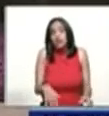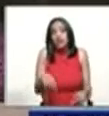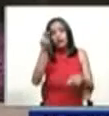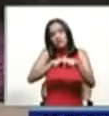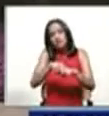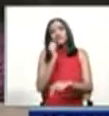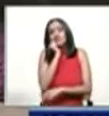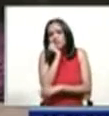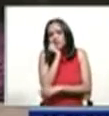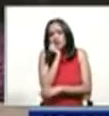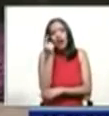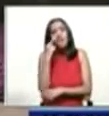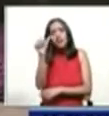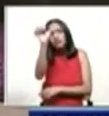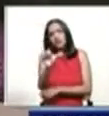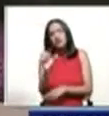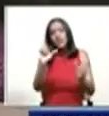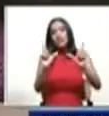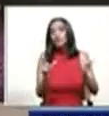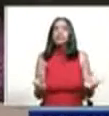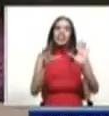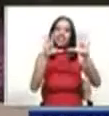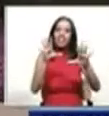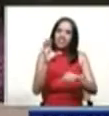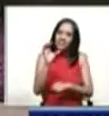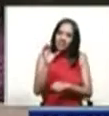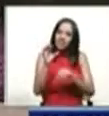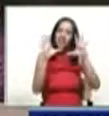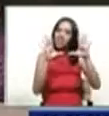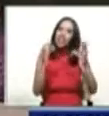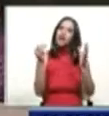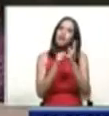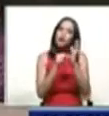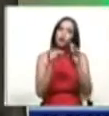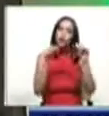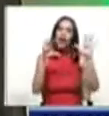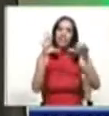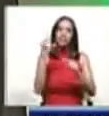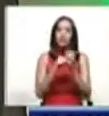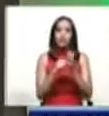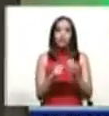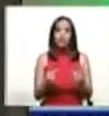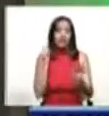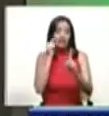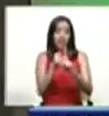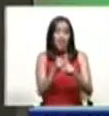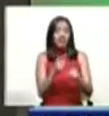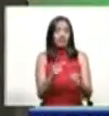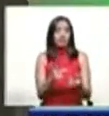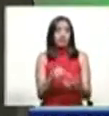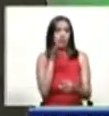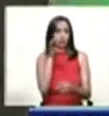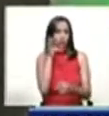Es que 10, 15, 20 minutos. ¿Qué te quiero decir? Que el consumir, desde el punto de vista de información, de opinión,